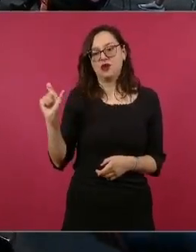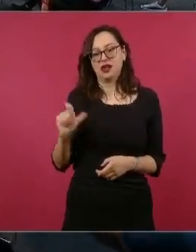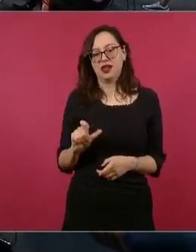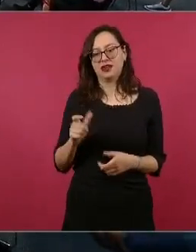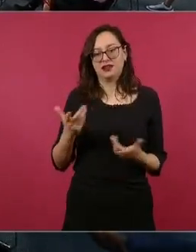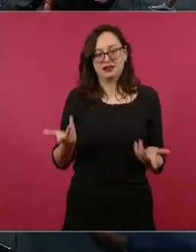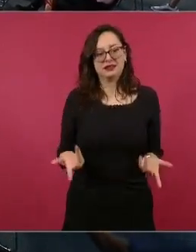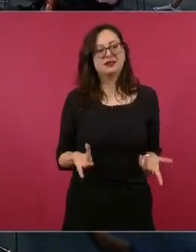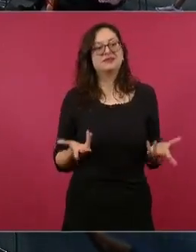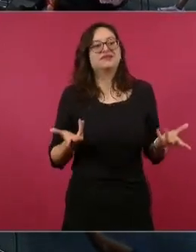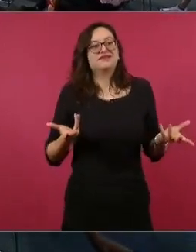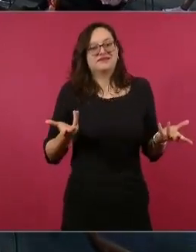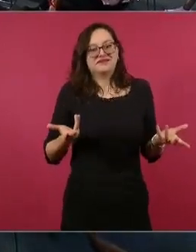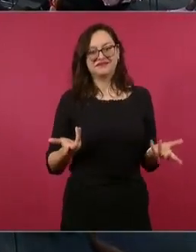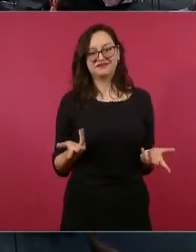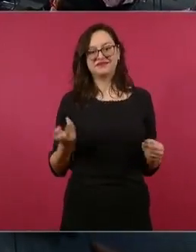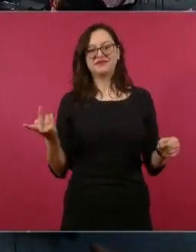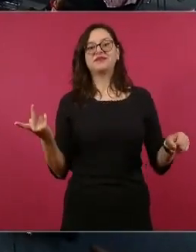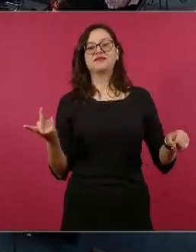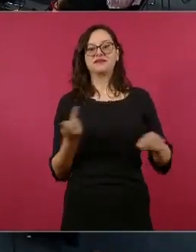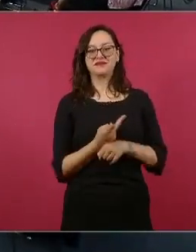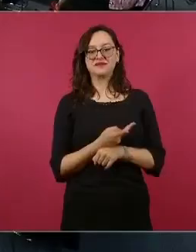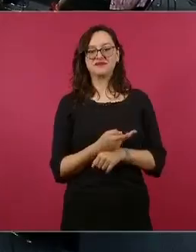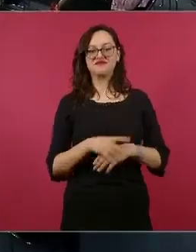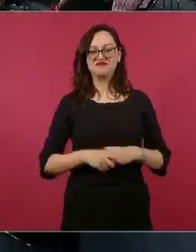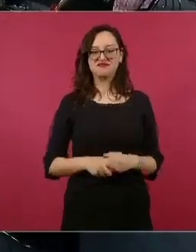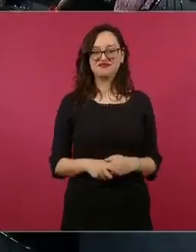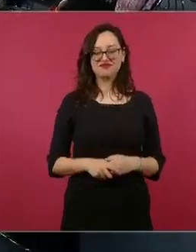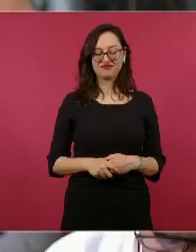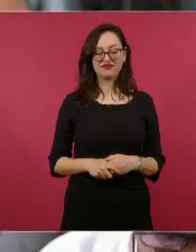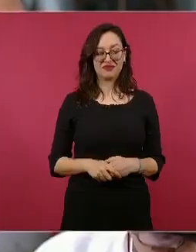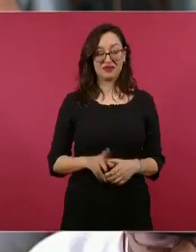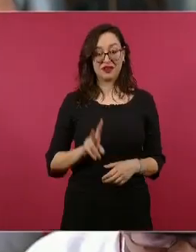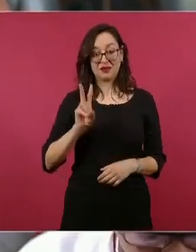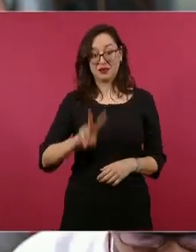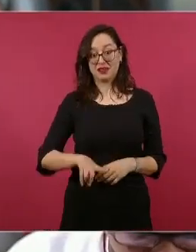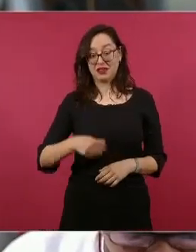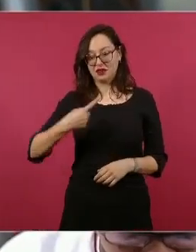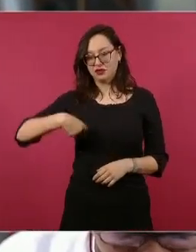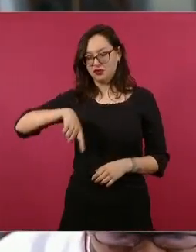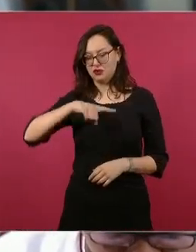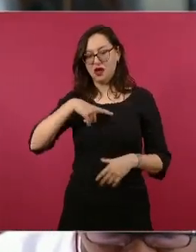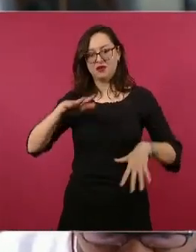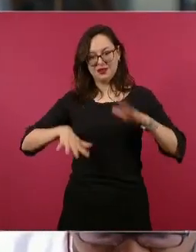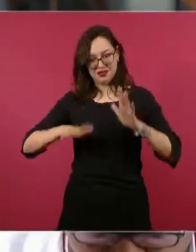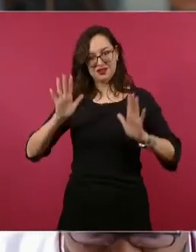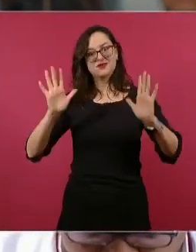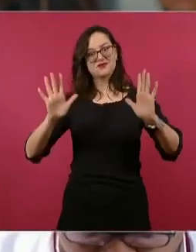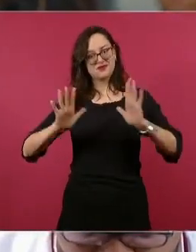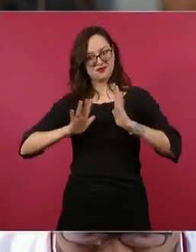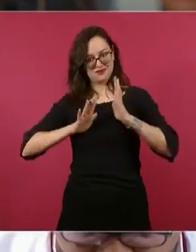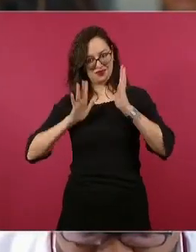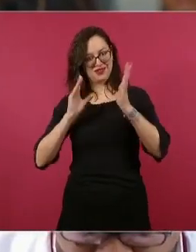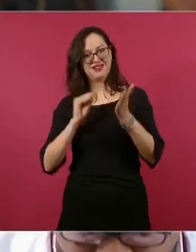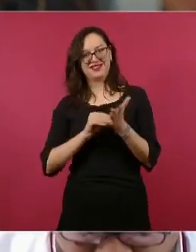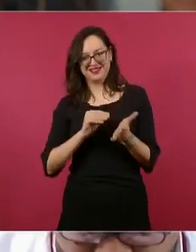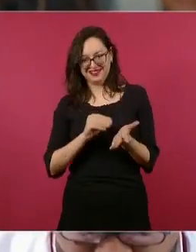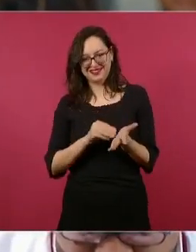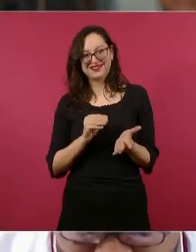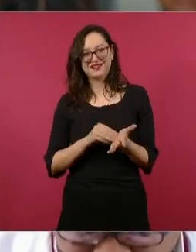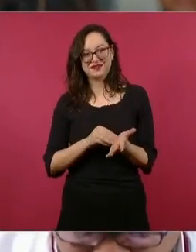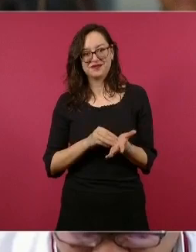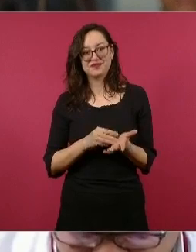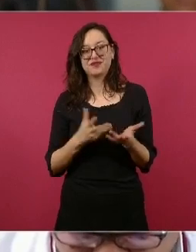para sorpresa de nosotros pues todavía nos causa sorpresa algunas cosas parte del